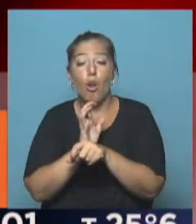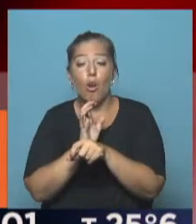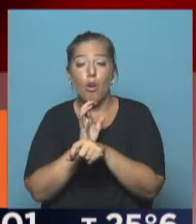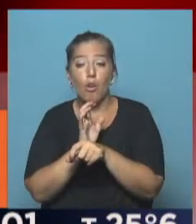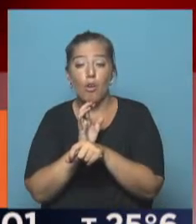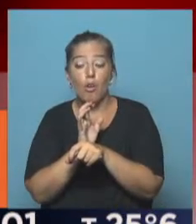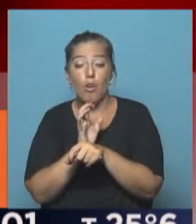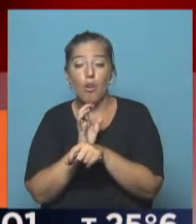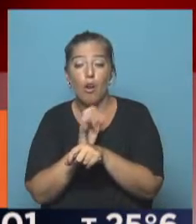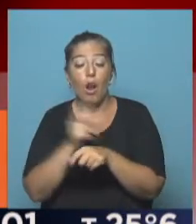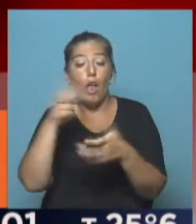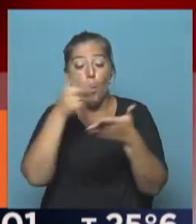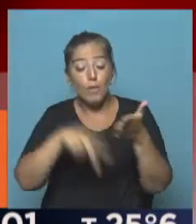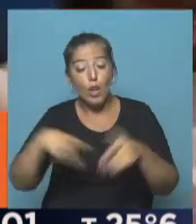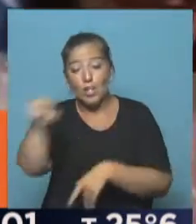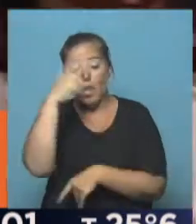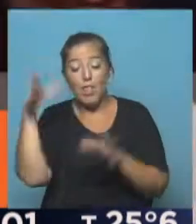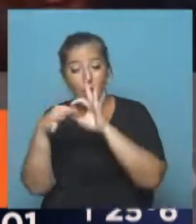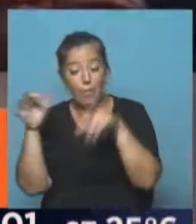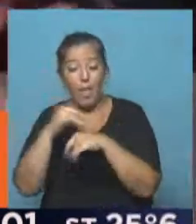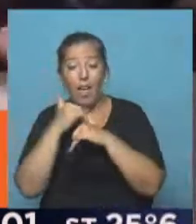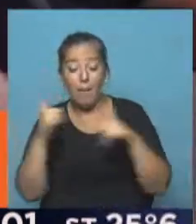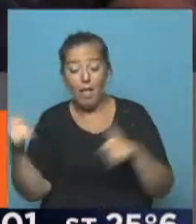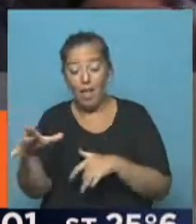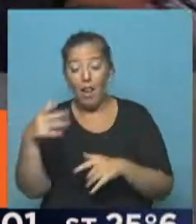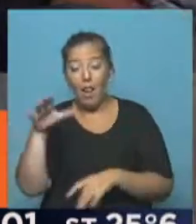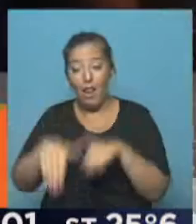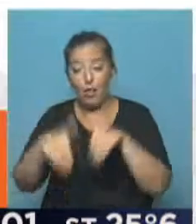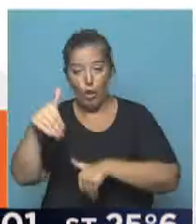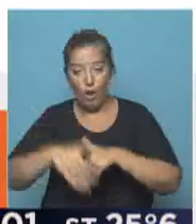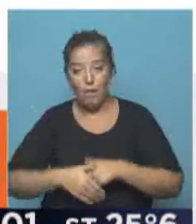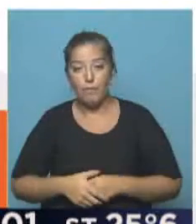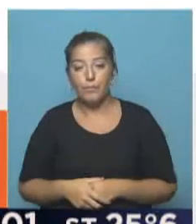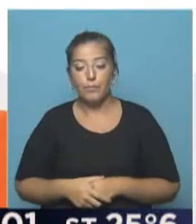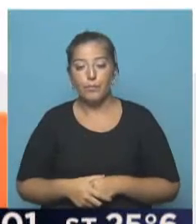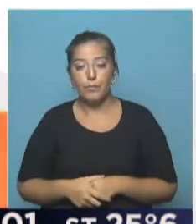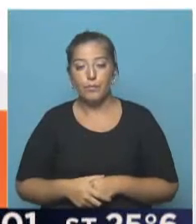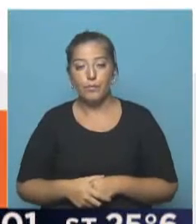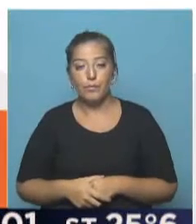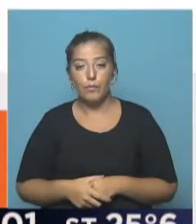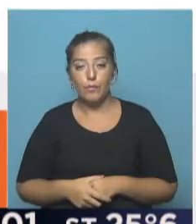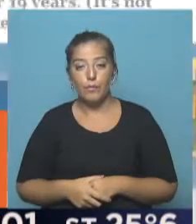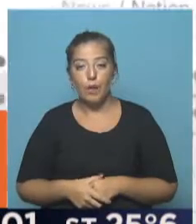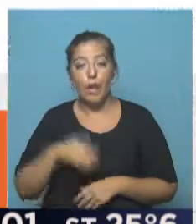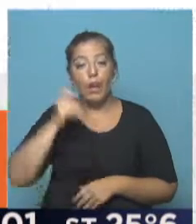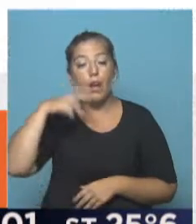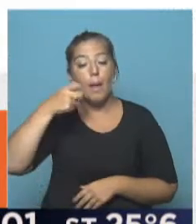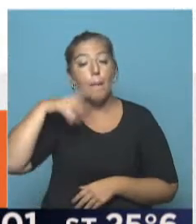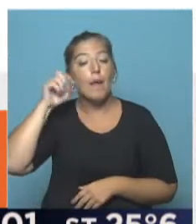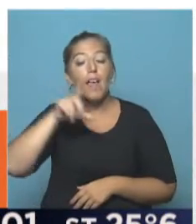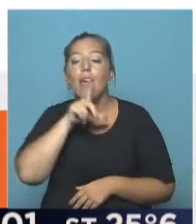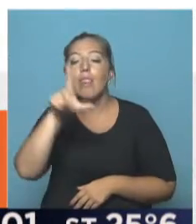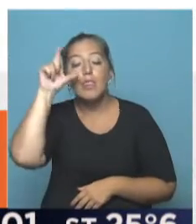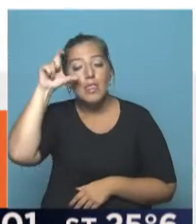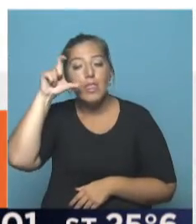servidores de la Convención Nacional Demócrata durante la campaña electoral. El Kremlingate, además, no se limita